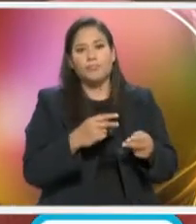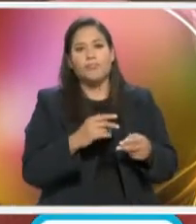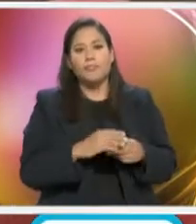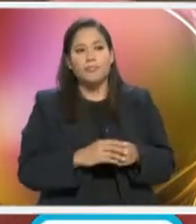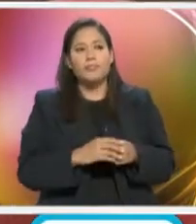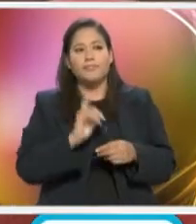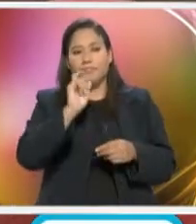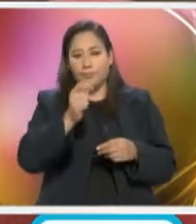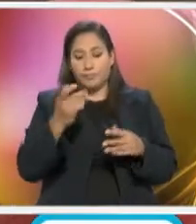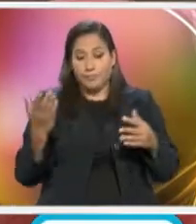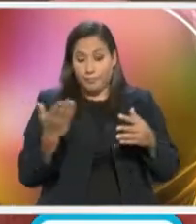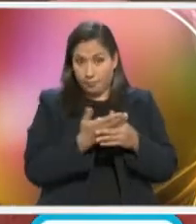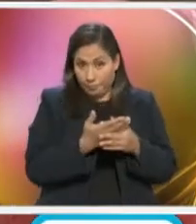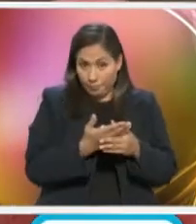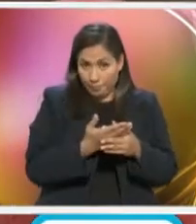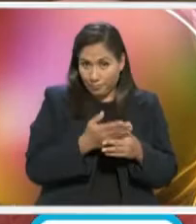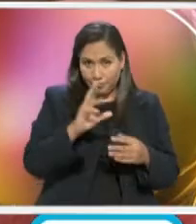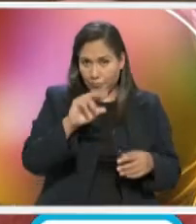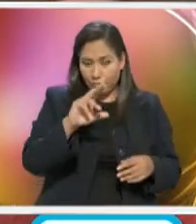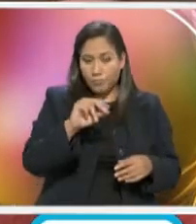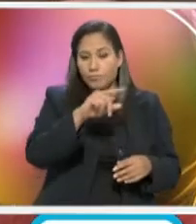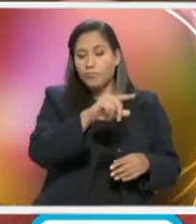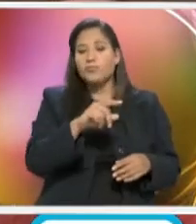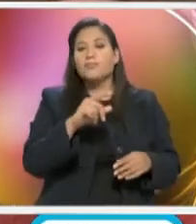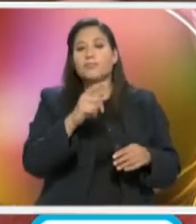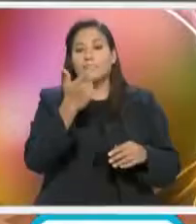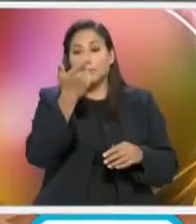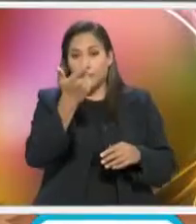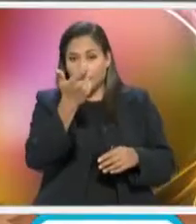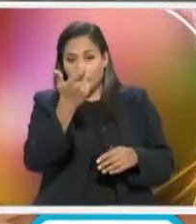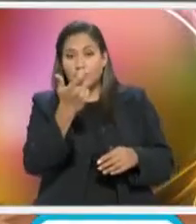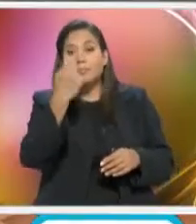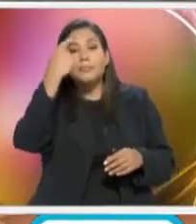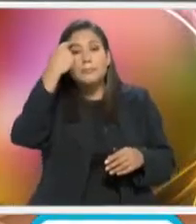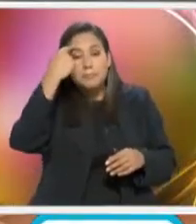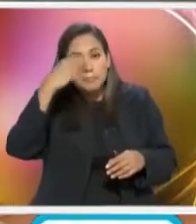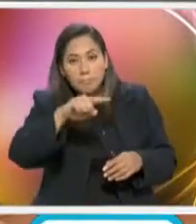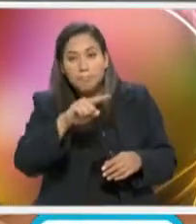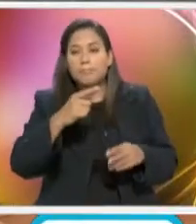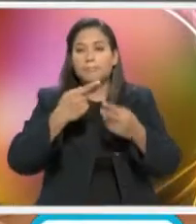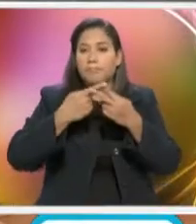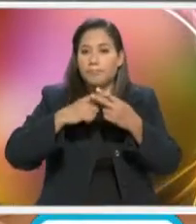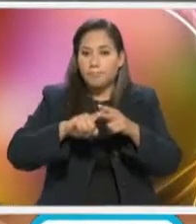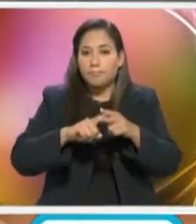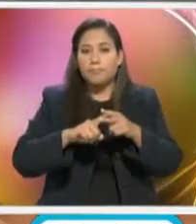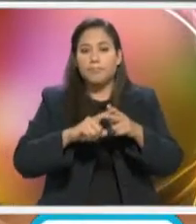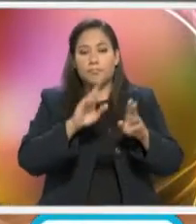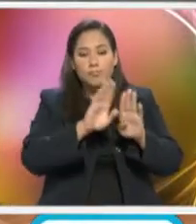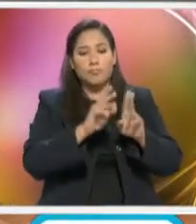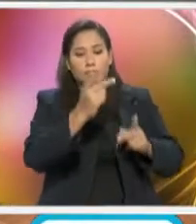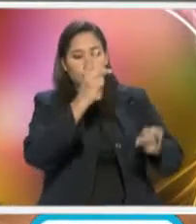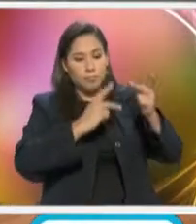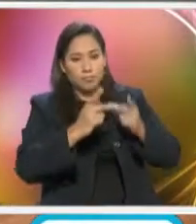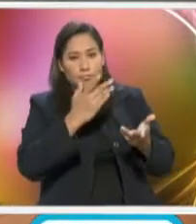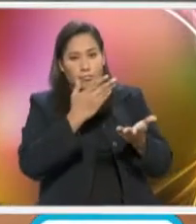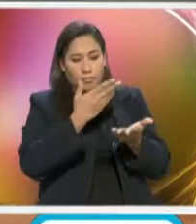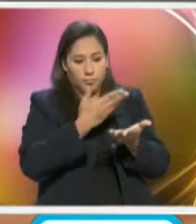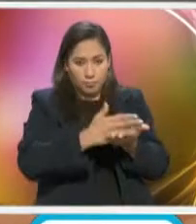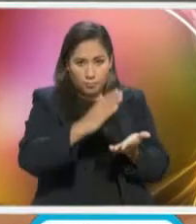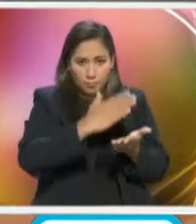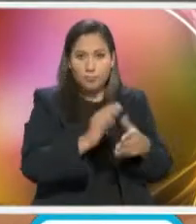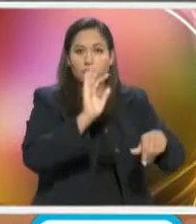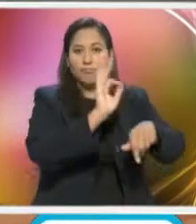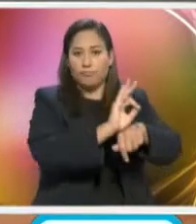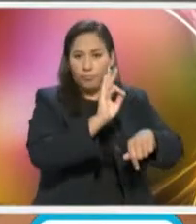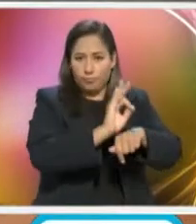son una divisa, sino son esta unidad de referencia que surge para dar a los créditos hipotecarios una protección,